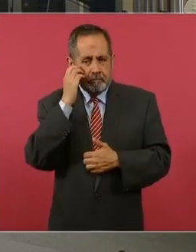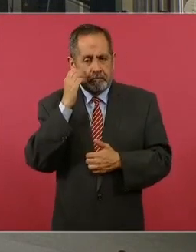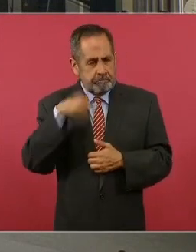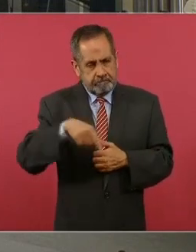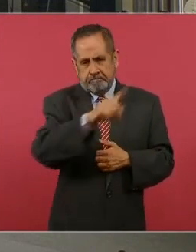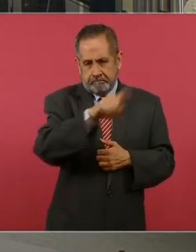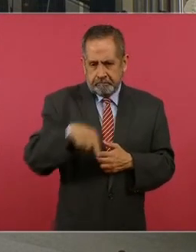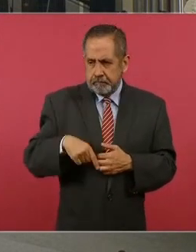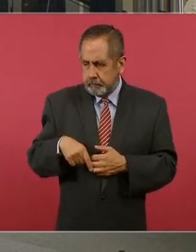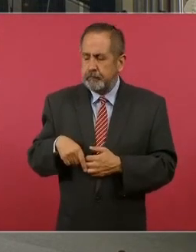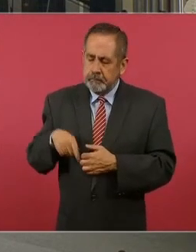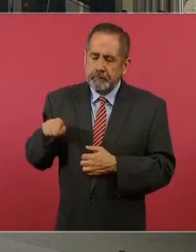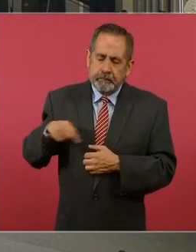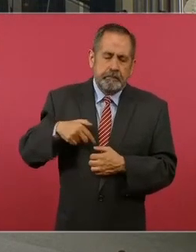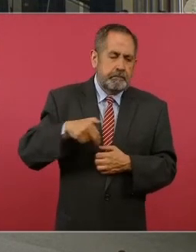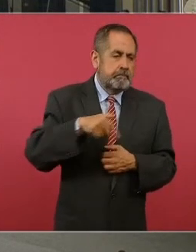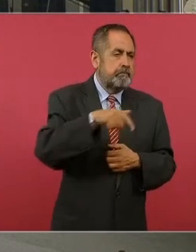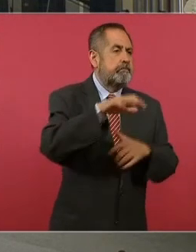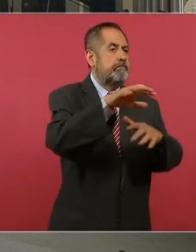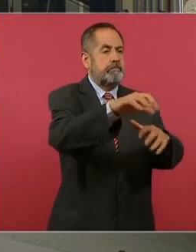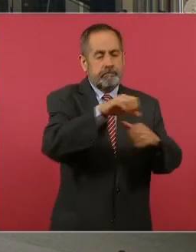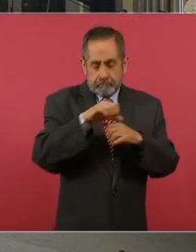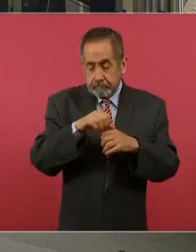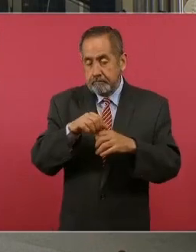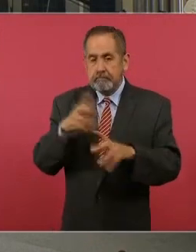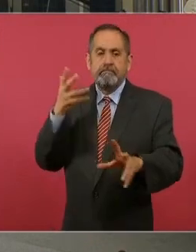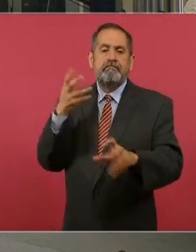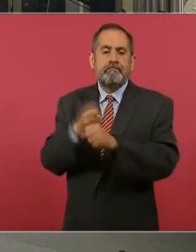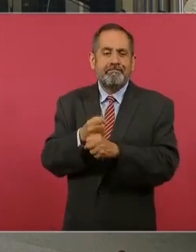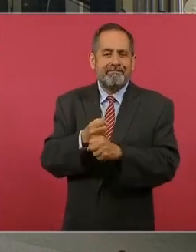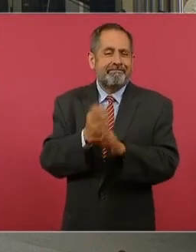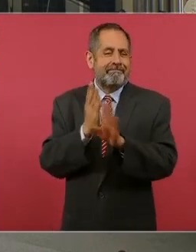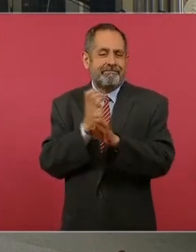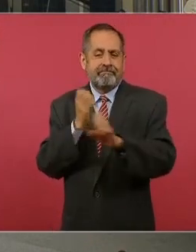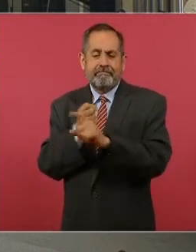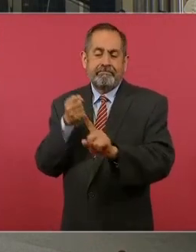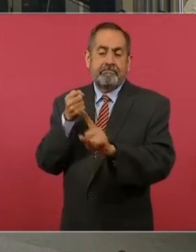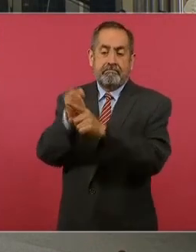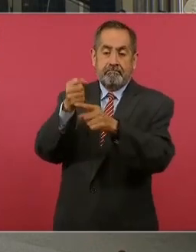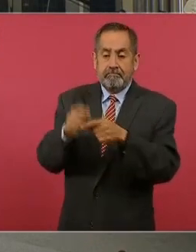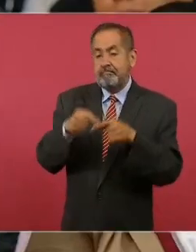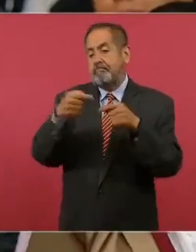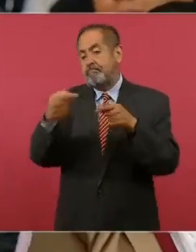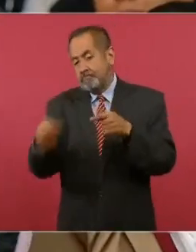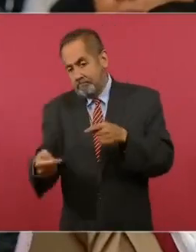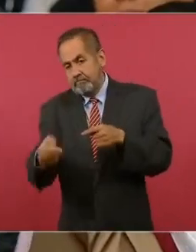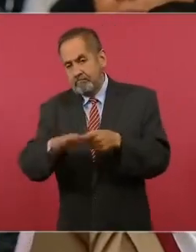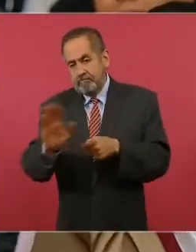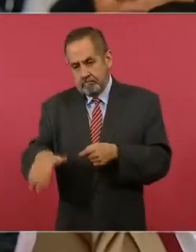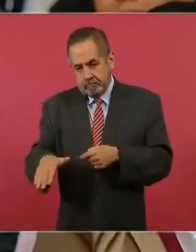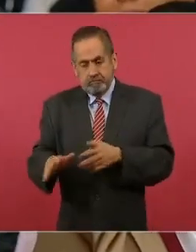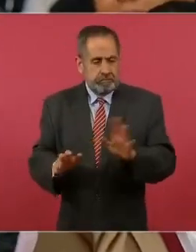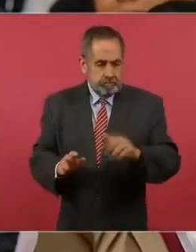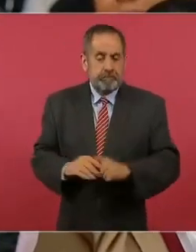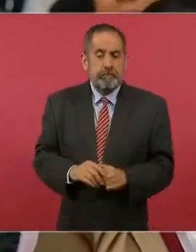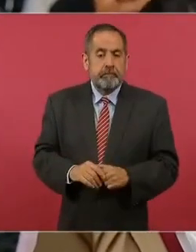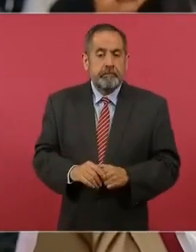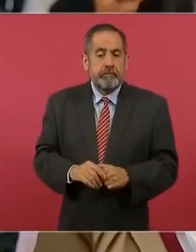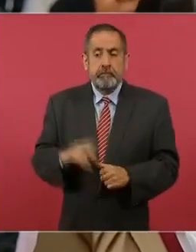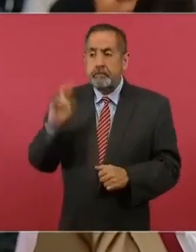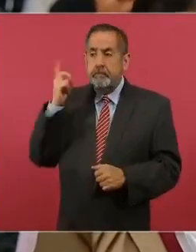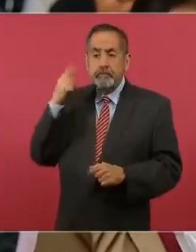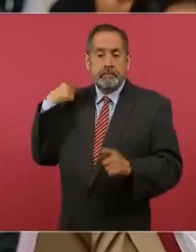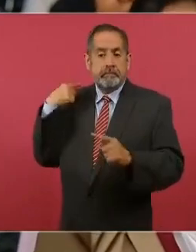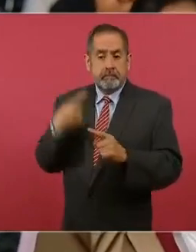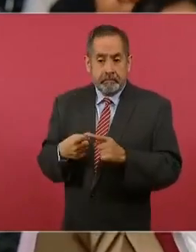de la zona. Fue entonces que sucedió el lamentable accidente. El caso es que desde diciembre a la fecha, las